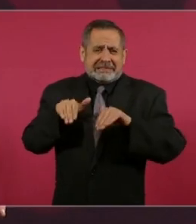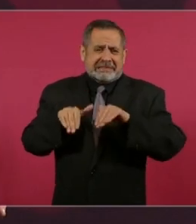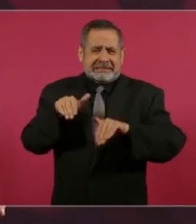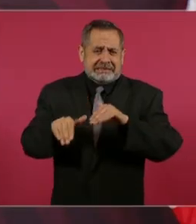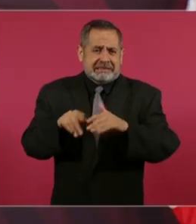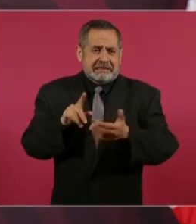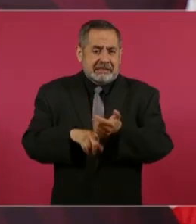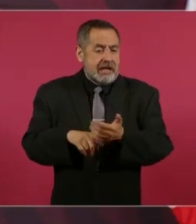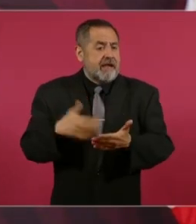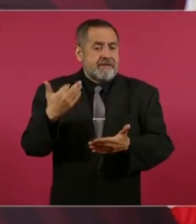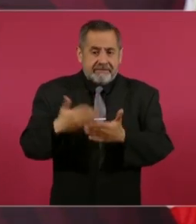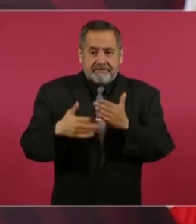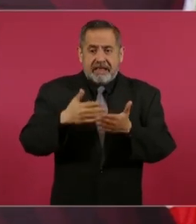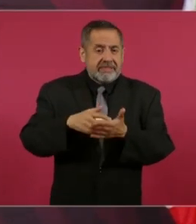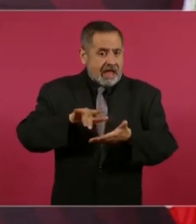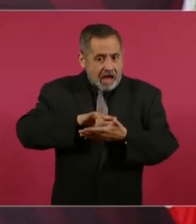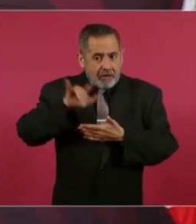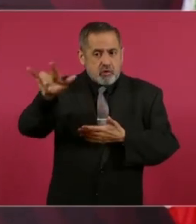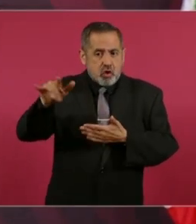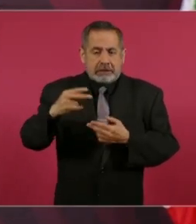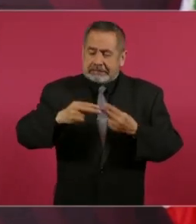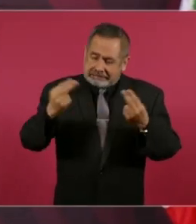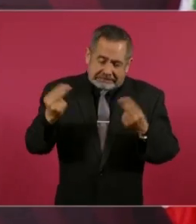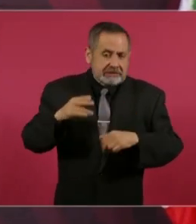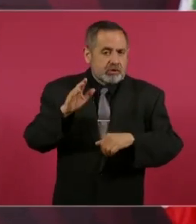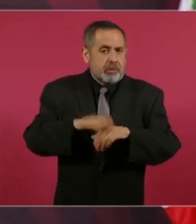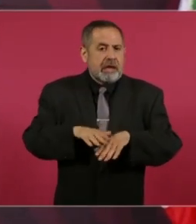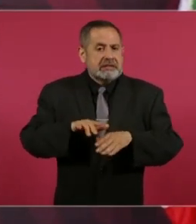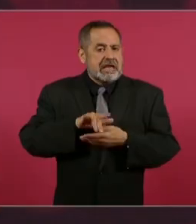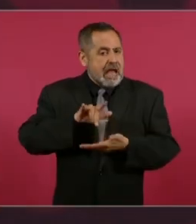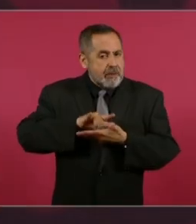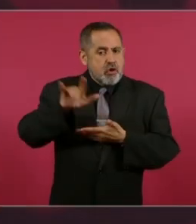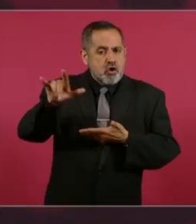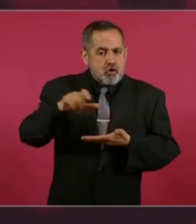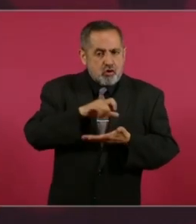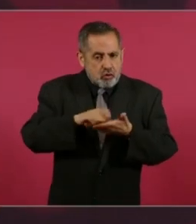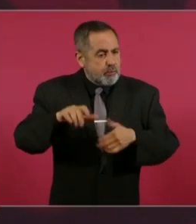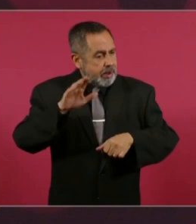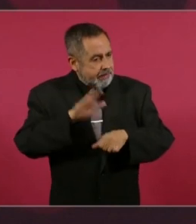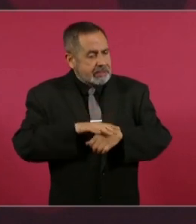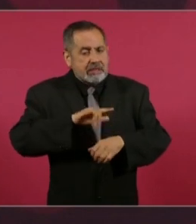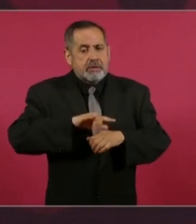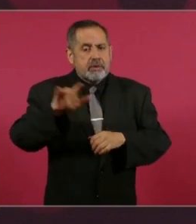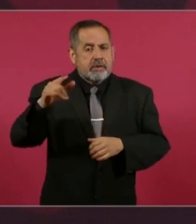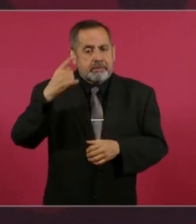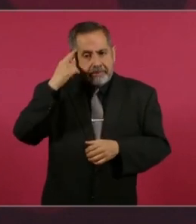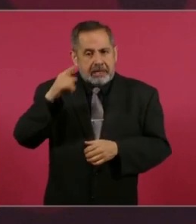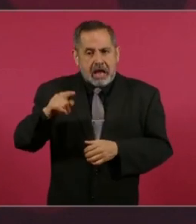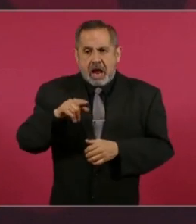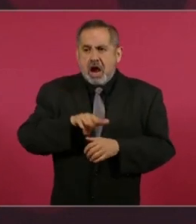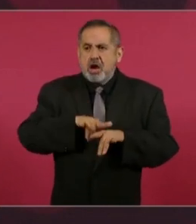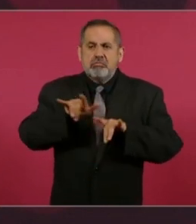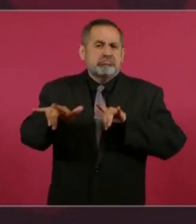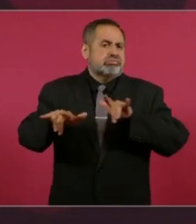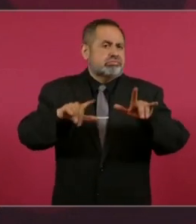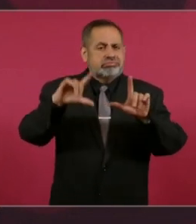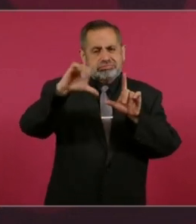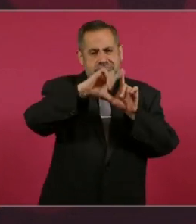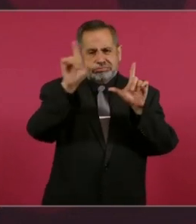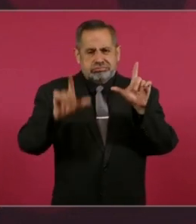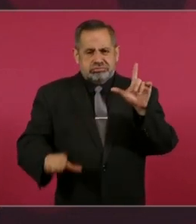y hace falta tener más aviones para poder comunicar todo el